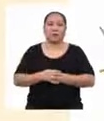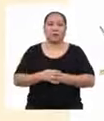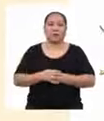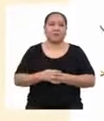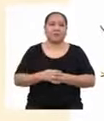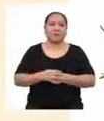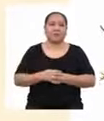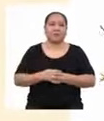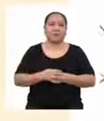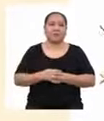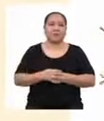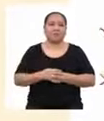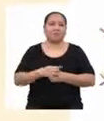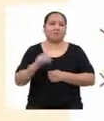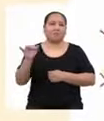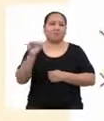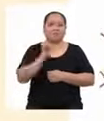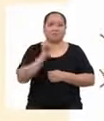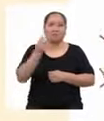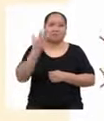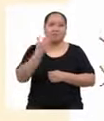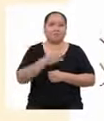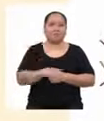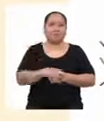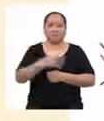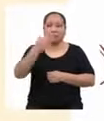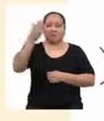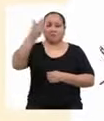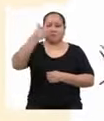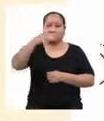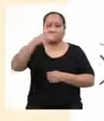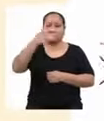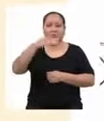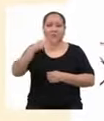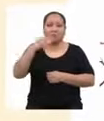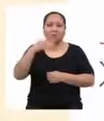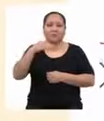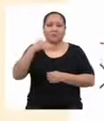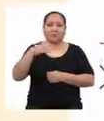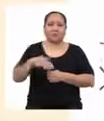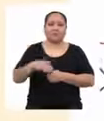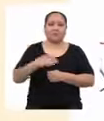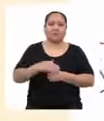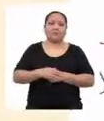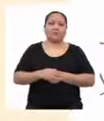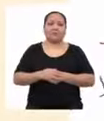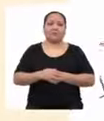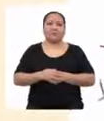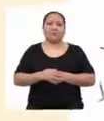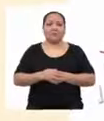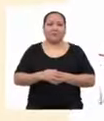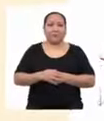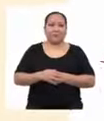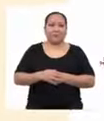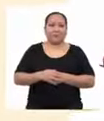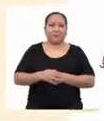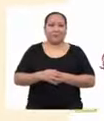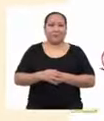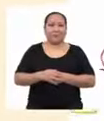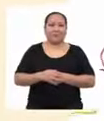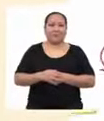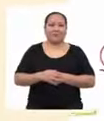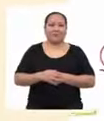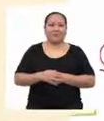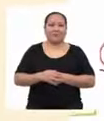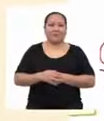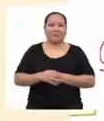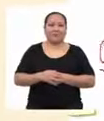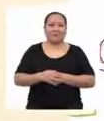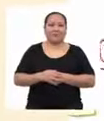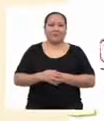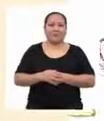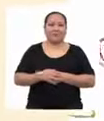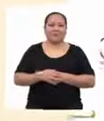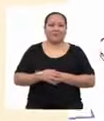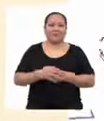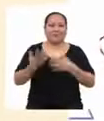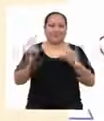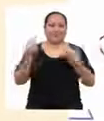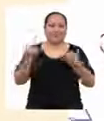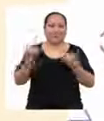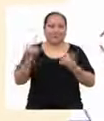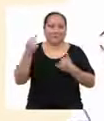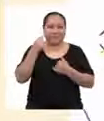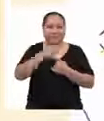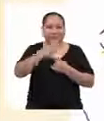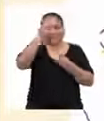0,75. Tal cual. Y así sucesivamente para los siguientes intervalos. ¡Yujú! Y ahora, con